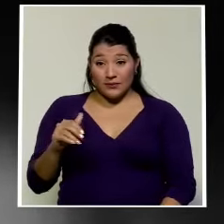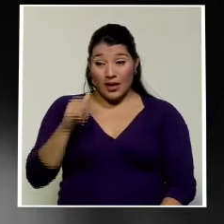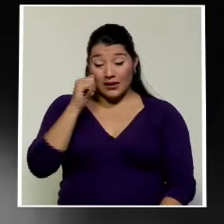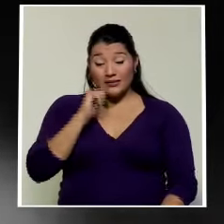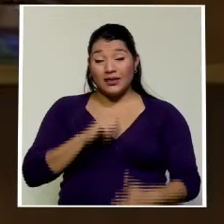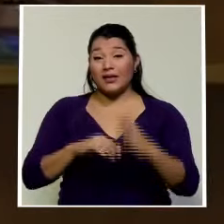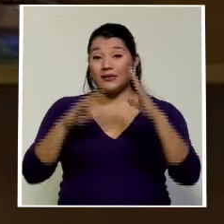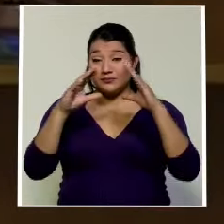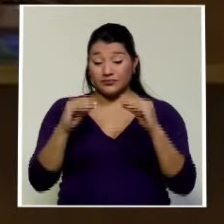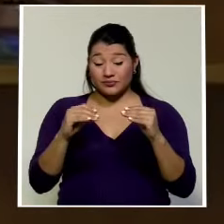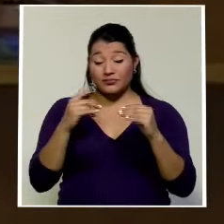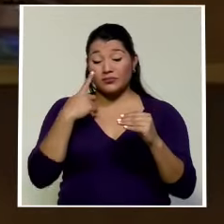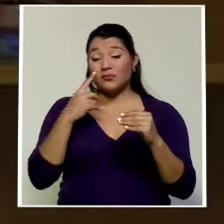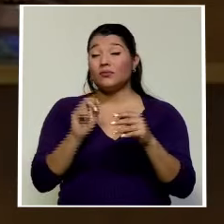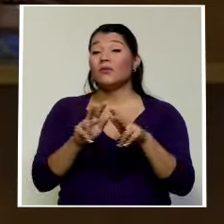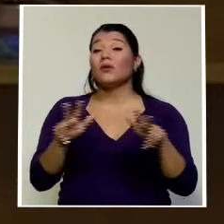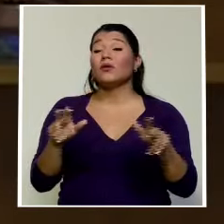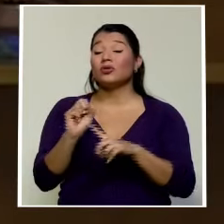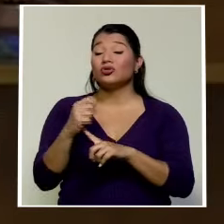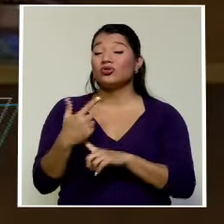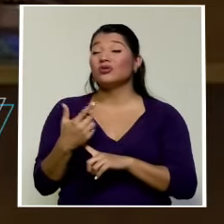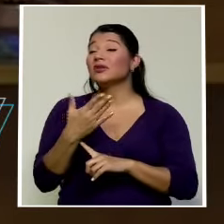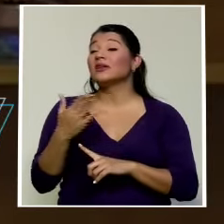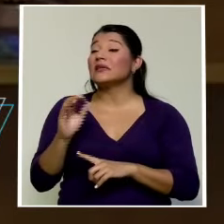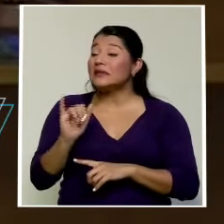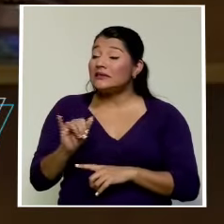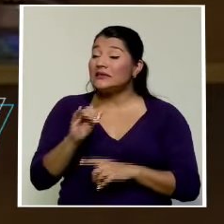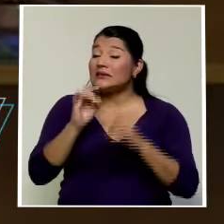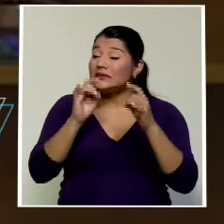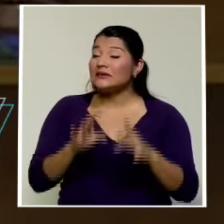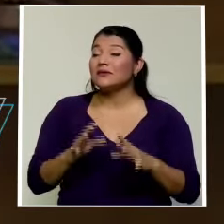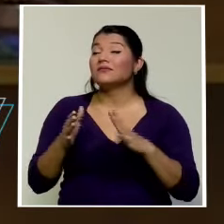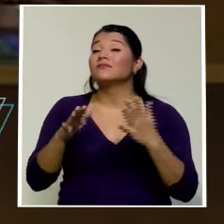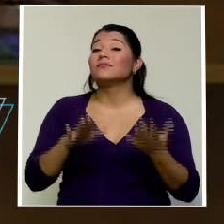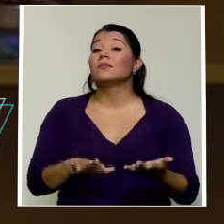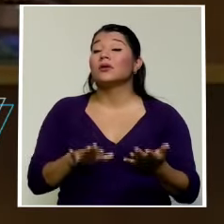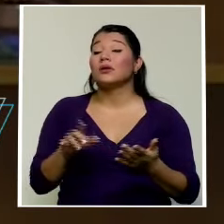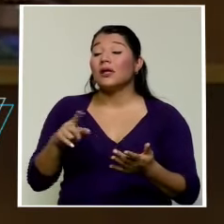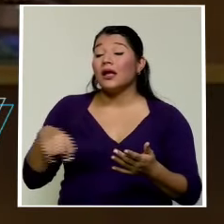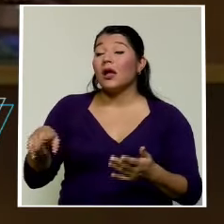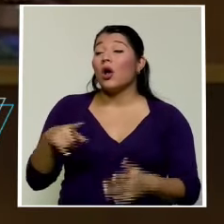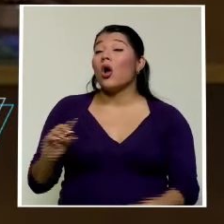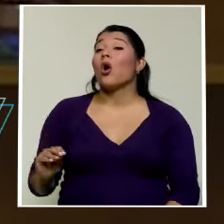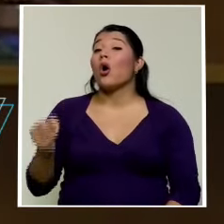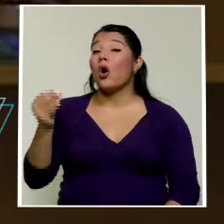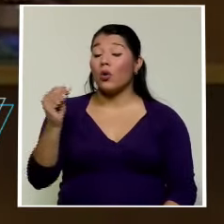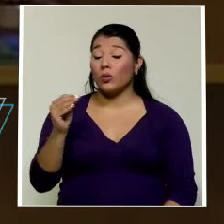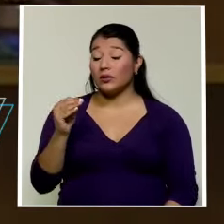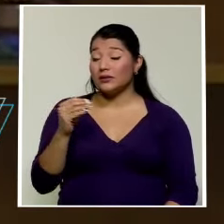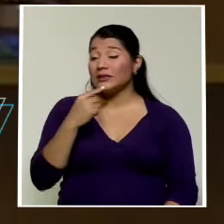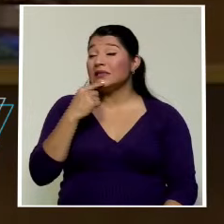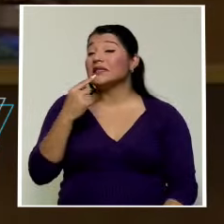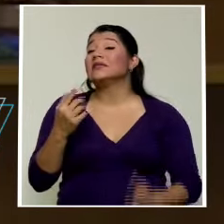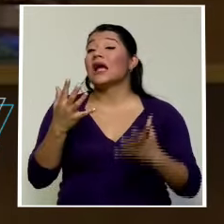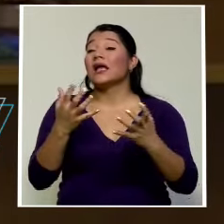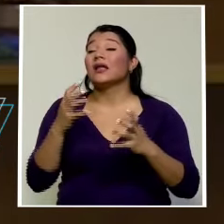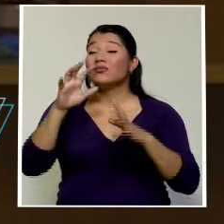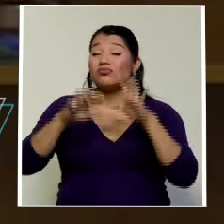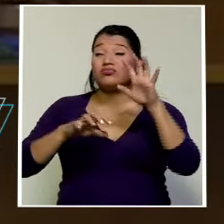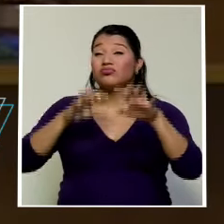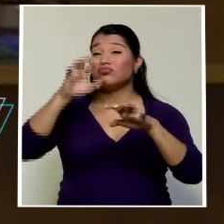ayer a través de redes sociales de este grave incidente de unos jóvenes que decían ser médicos y